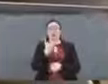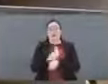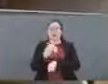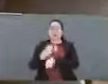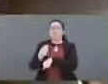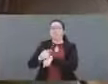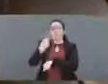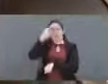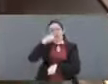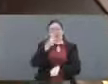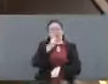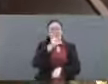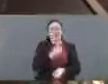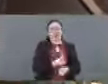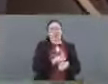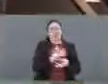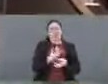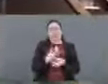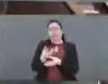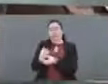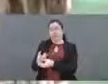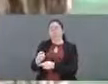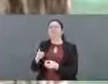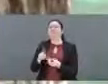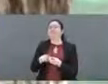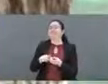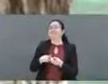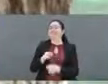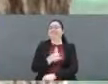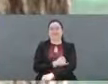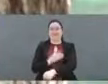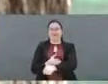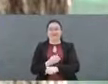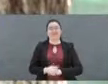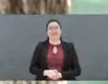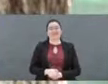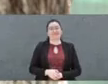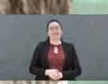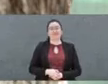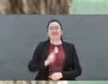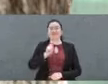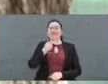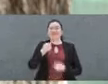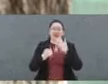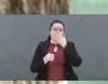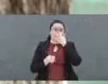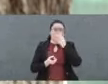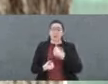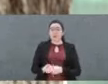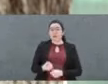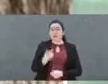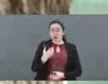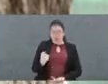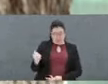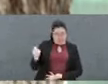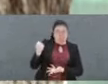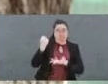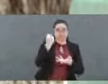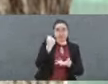calidad aquí a Iztacalco. Todo esto ha representado una inversión de cerca de 140 millones de